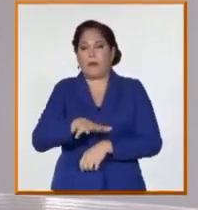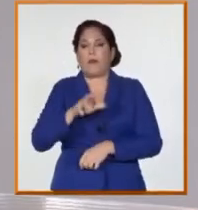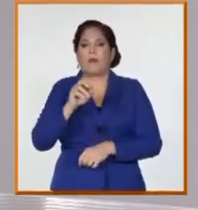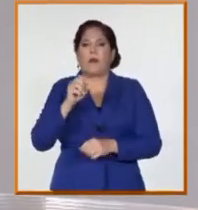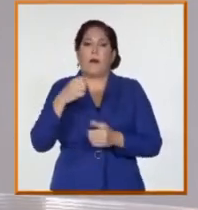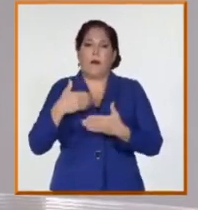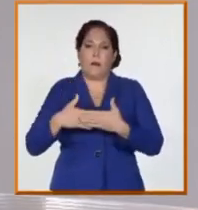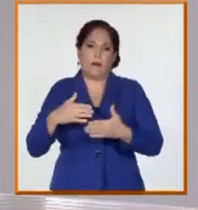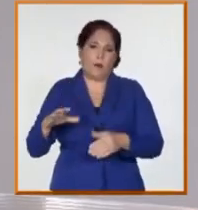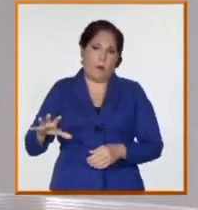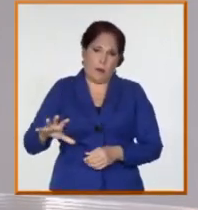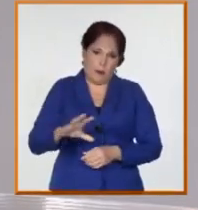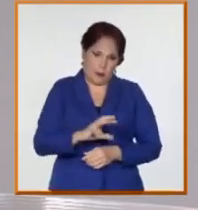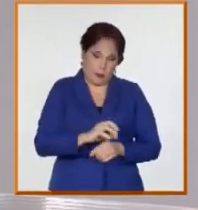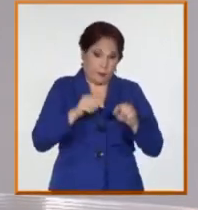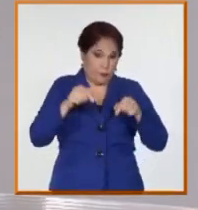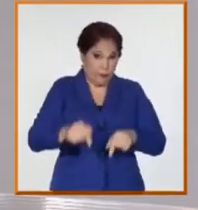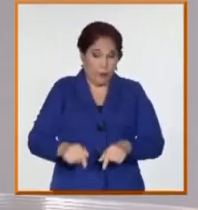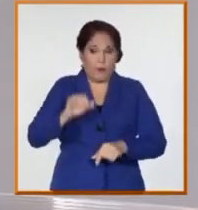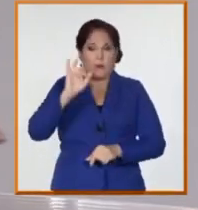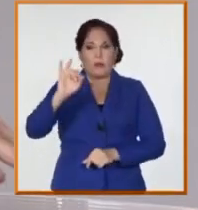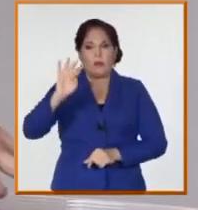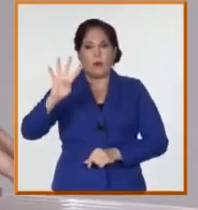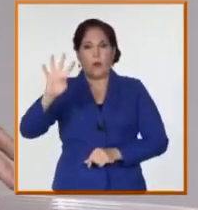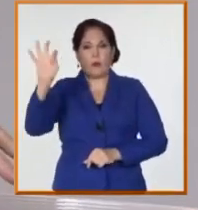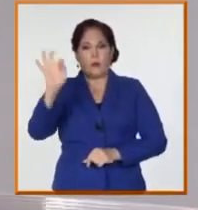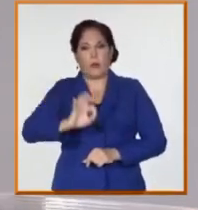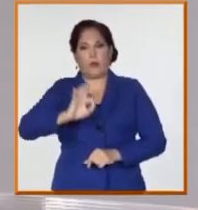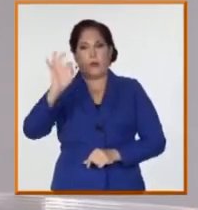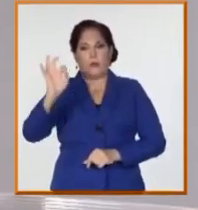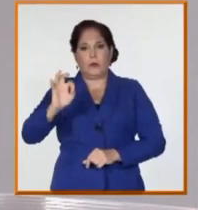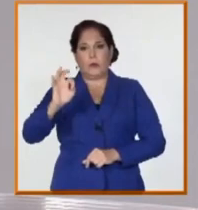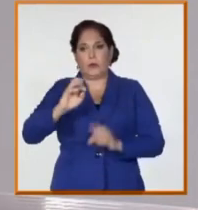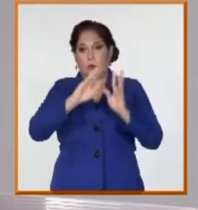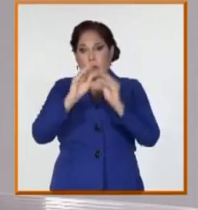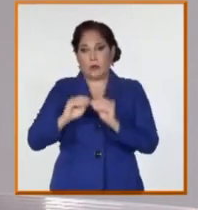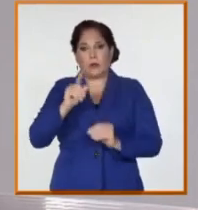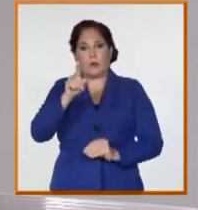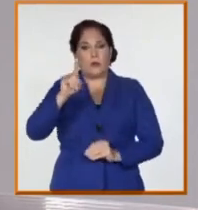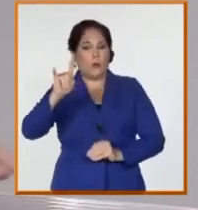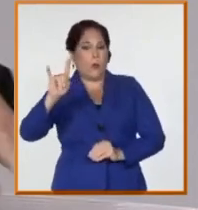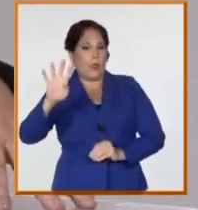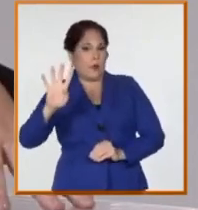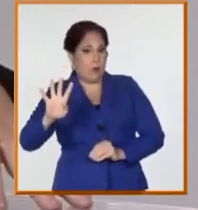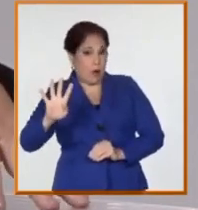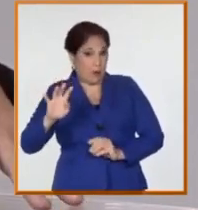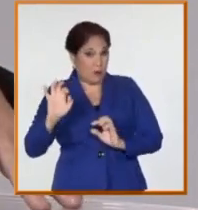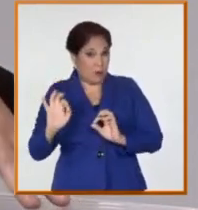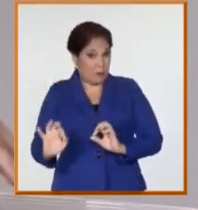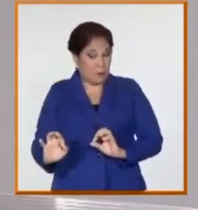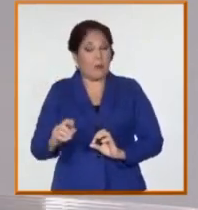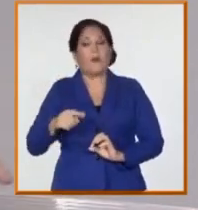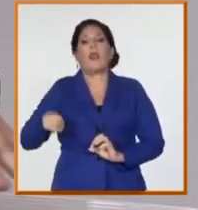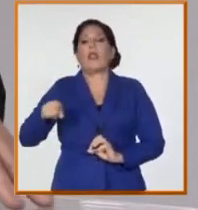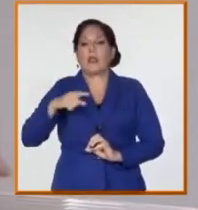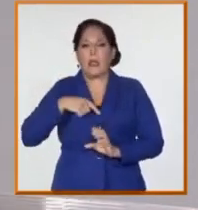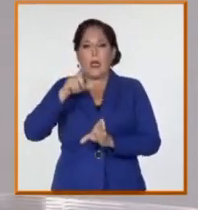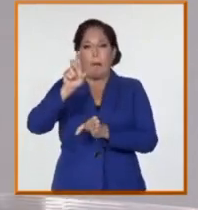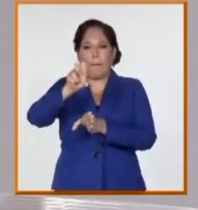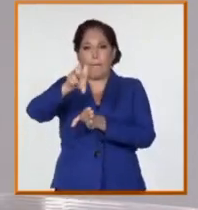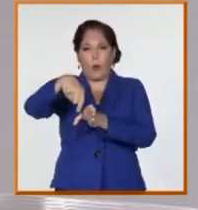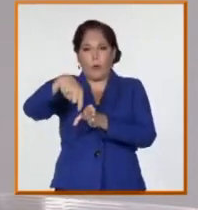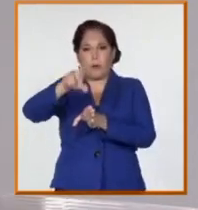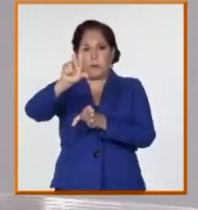empresarial que hoy el 74% 194 tiene instalado los pokes y